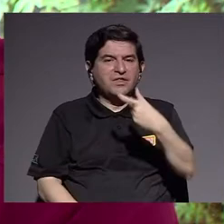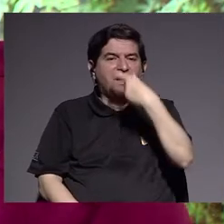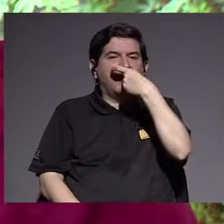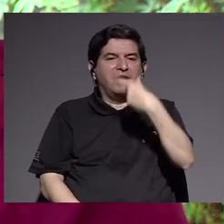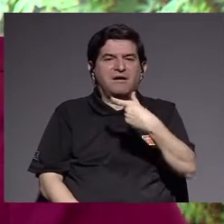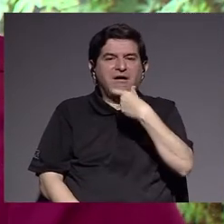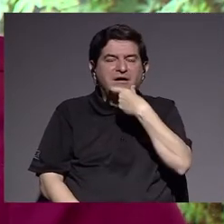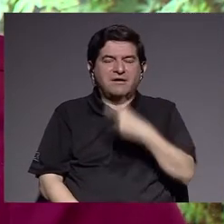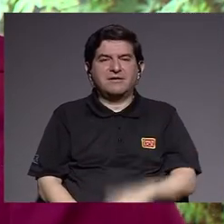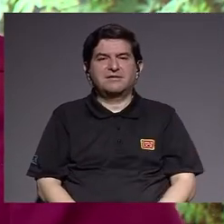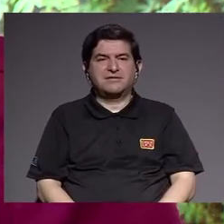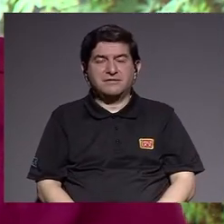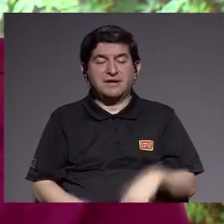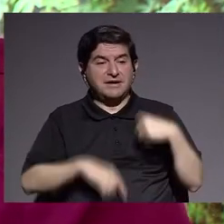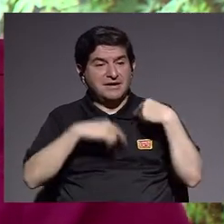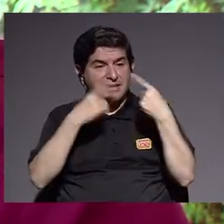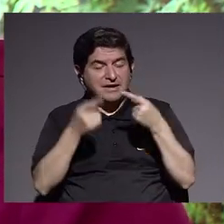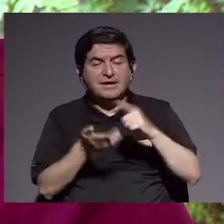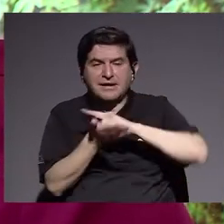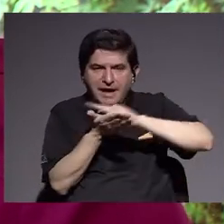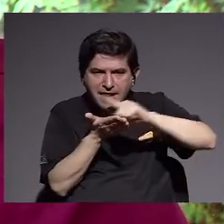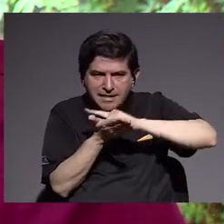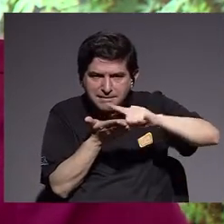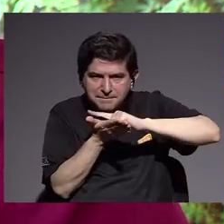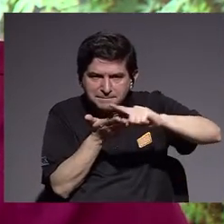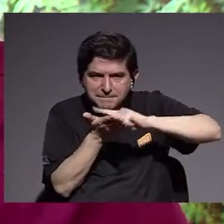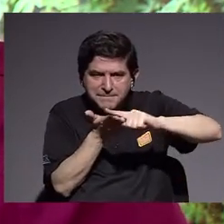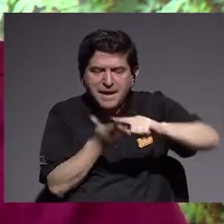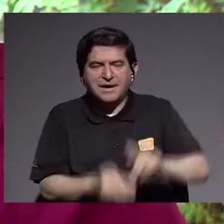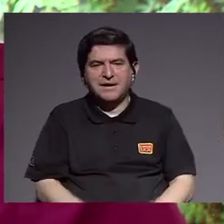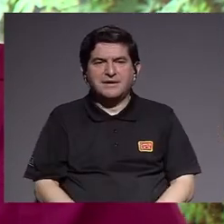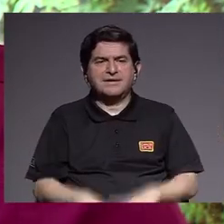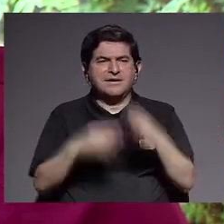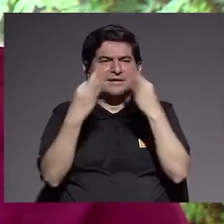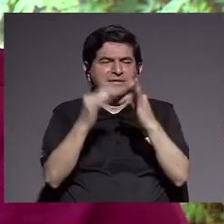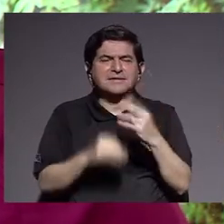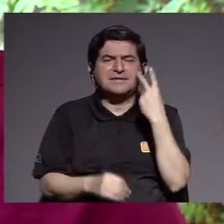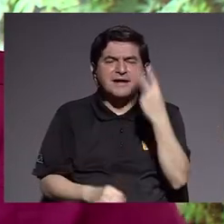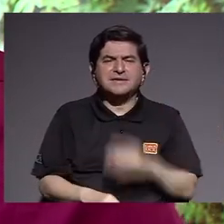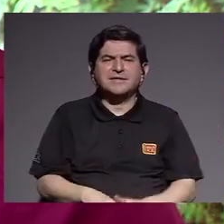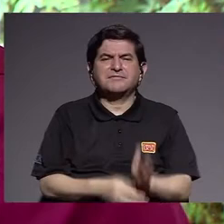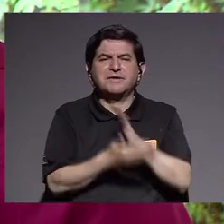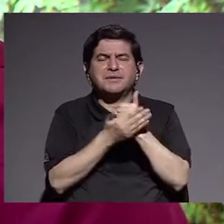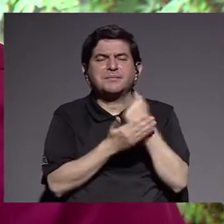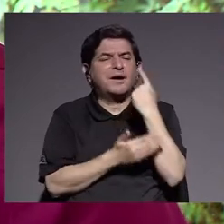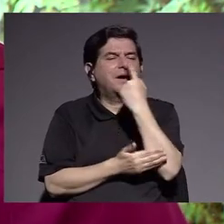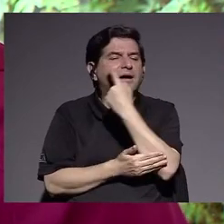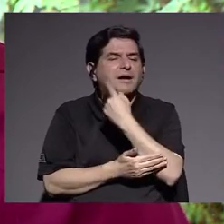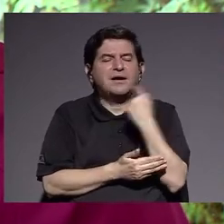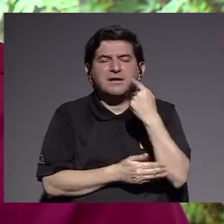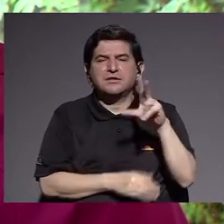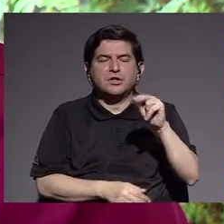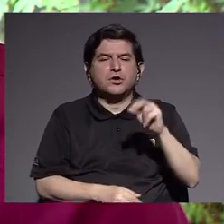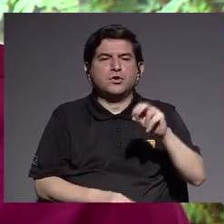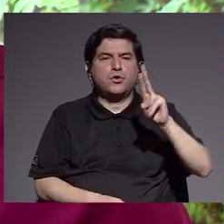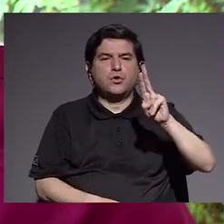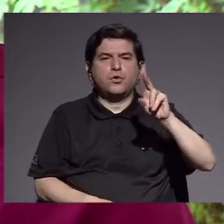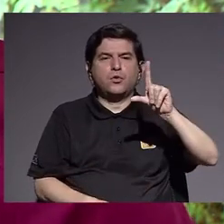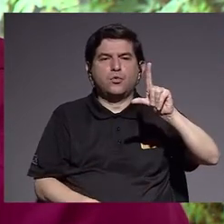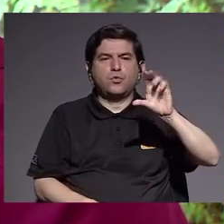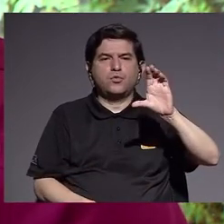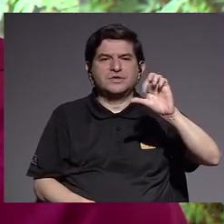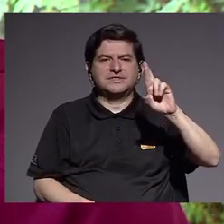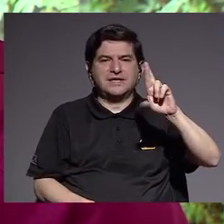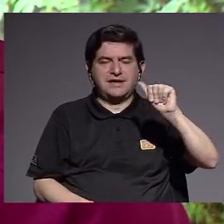ahí acomodamos los tejidos de que no veamos alguna úlcera alguna señal de alerta también evidente que tengan todo digamos